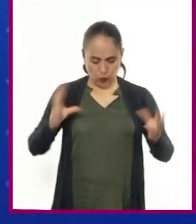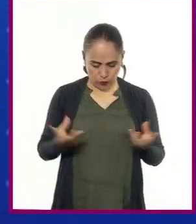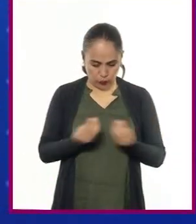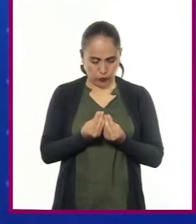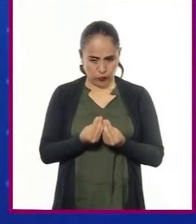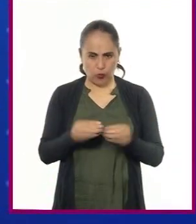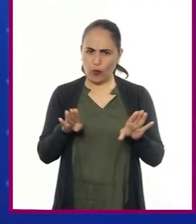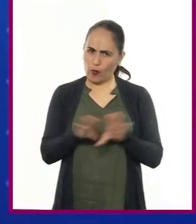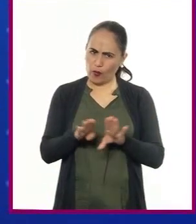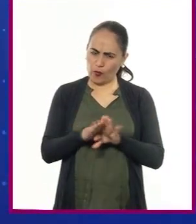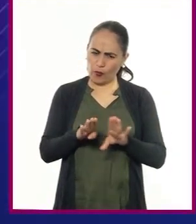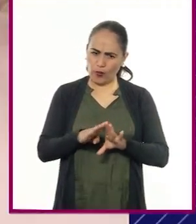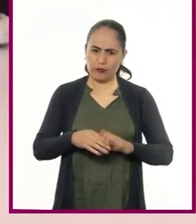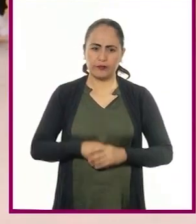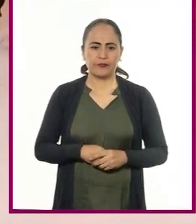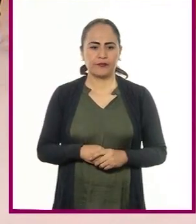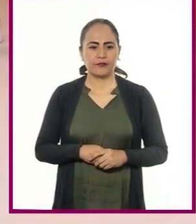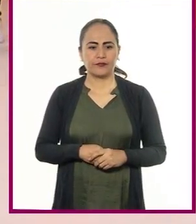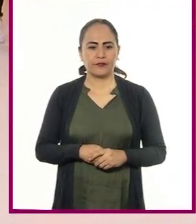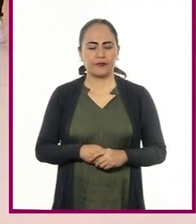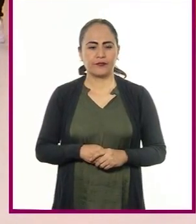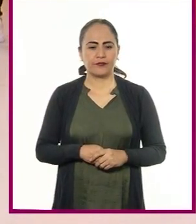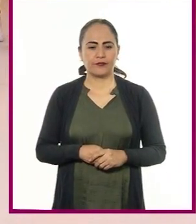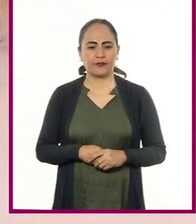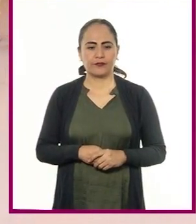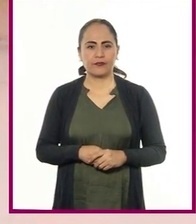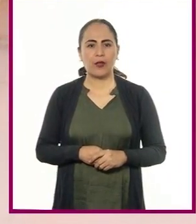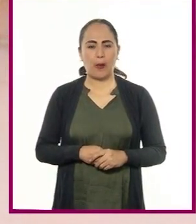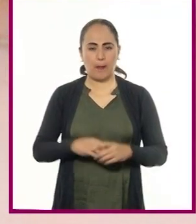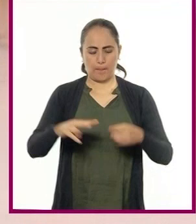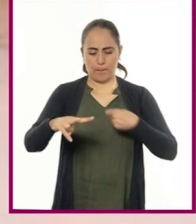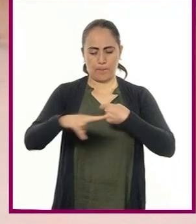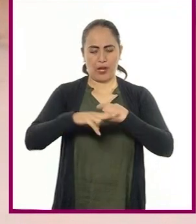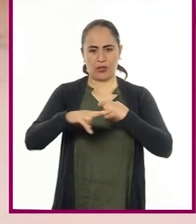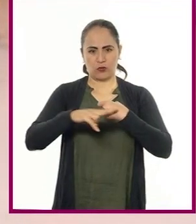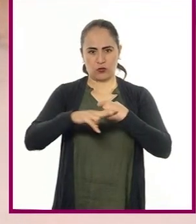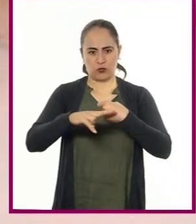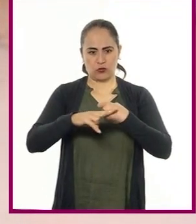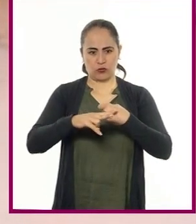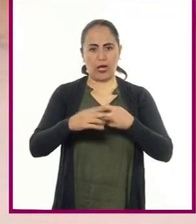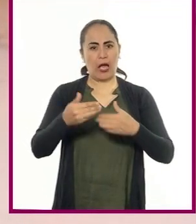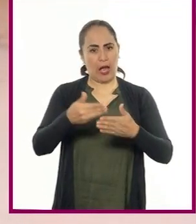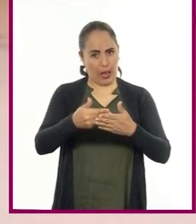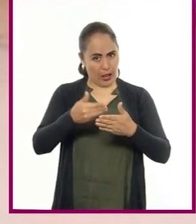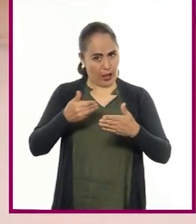qué manera lo vamos a hacer hoy? Voy a colocar estos vasos.